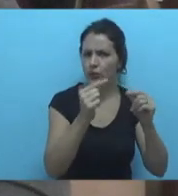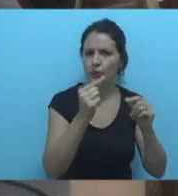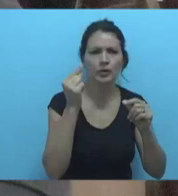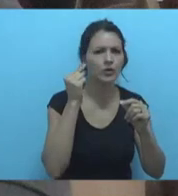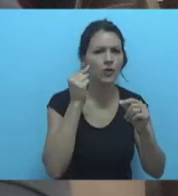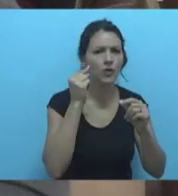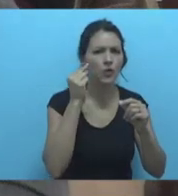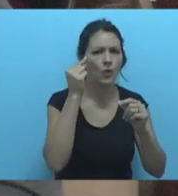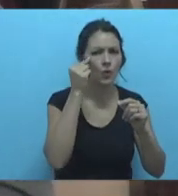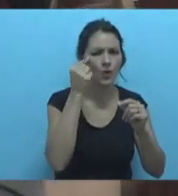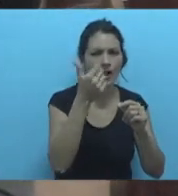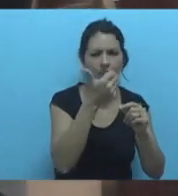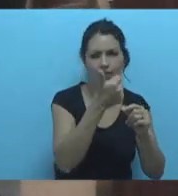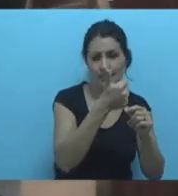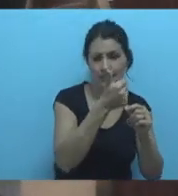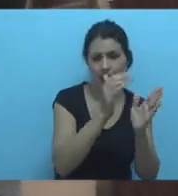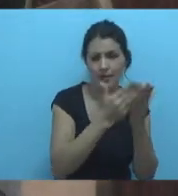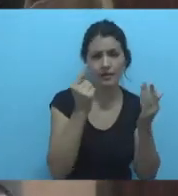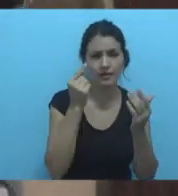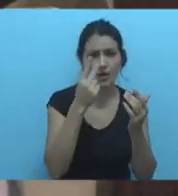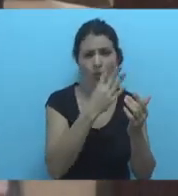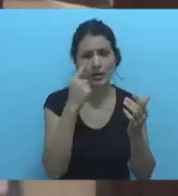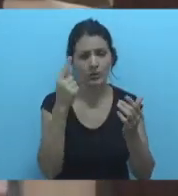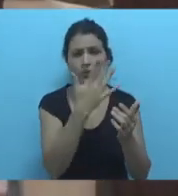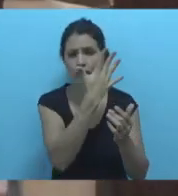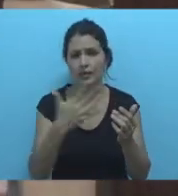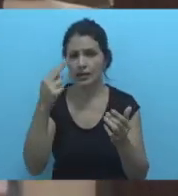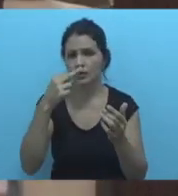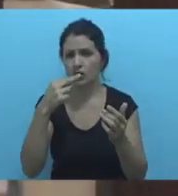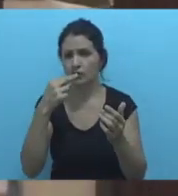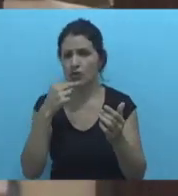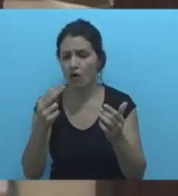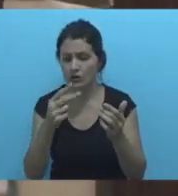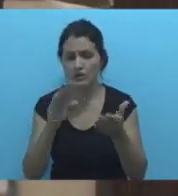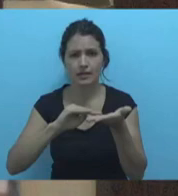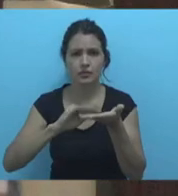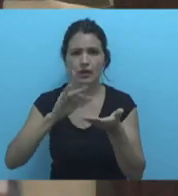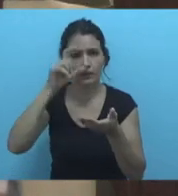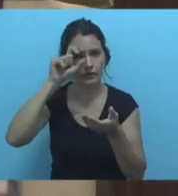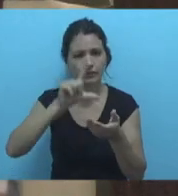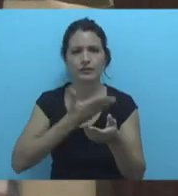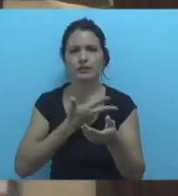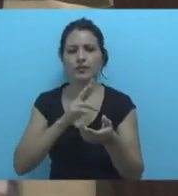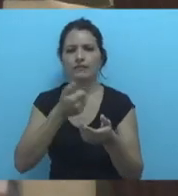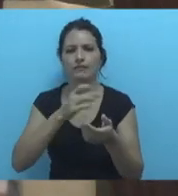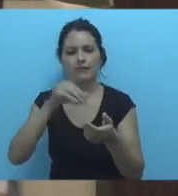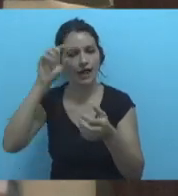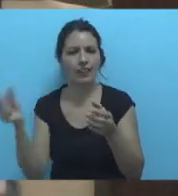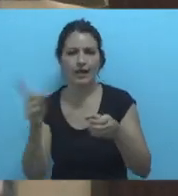número 46, que es el expediente 41.511 del diputado del Frade, el expediente